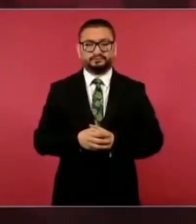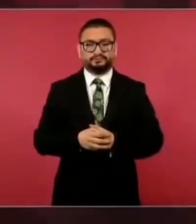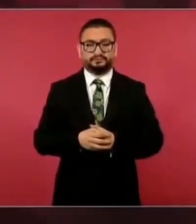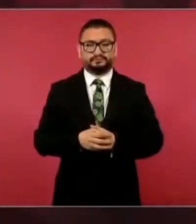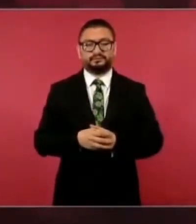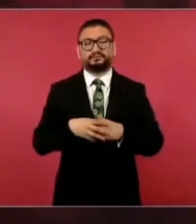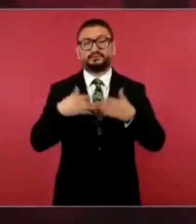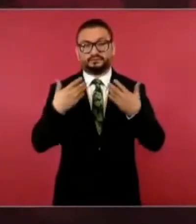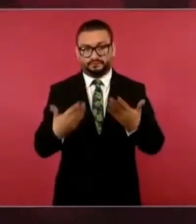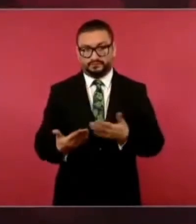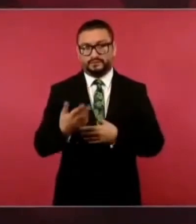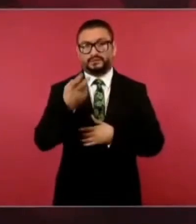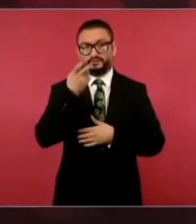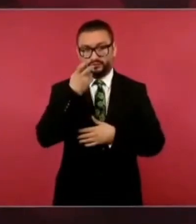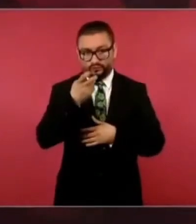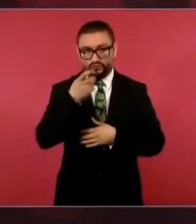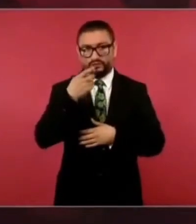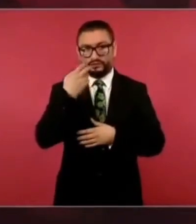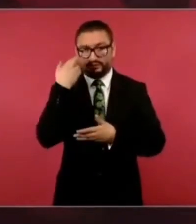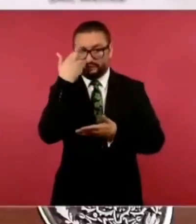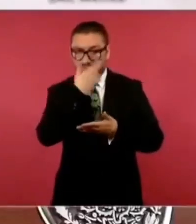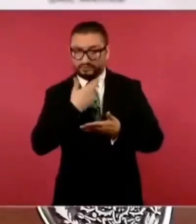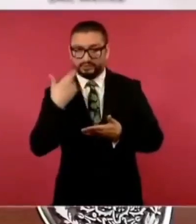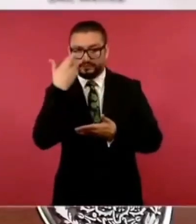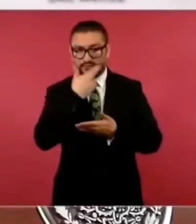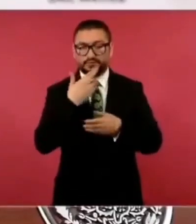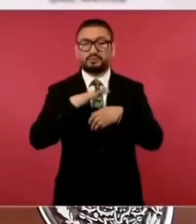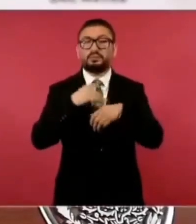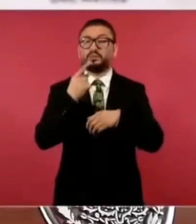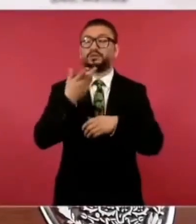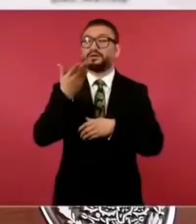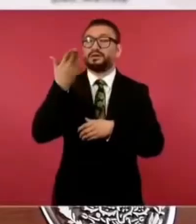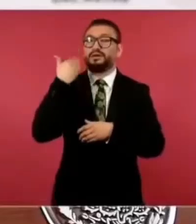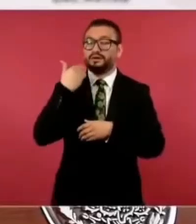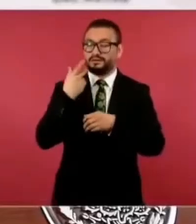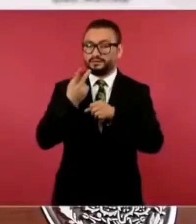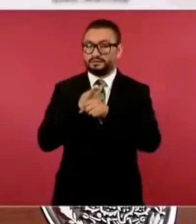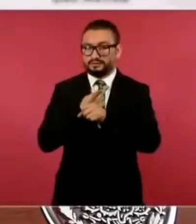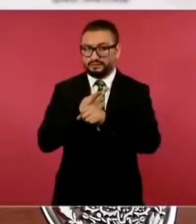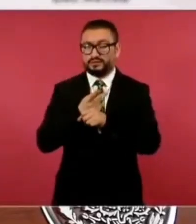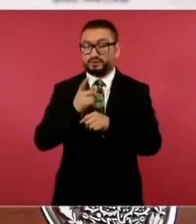y esto, revisarlo. Porque cuando llevaron a cabo